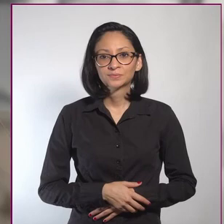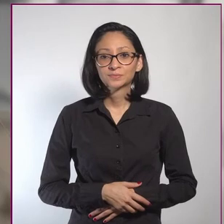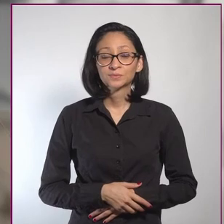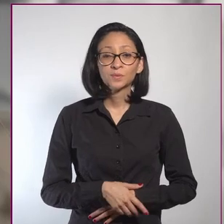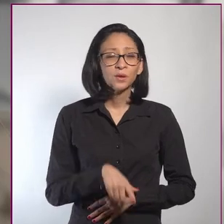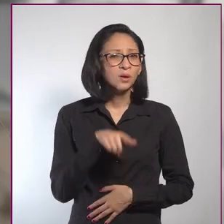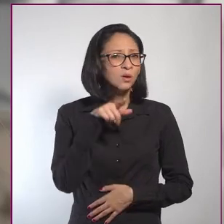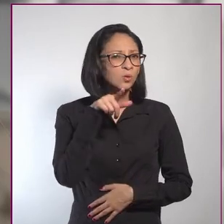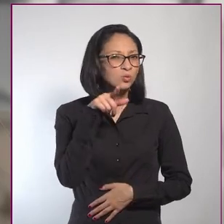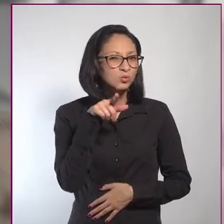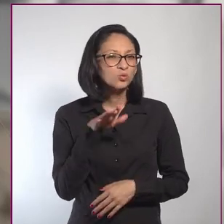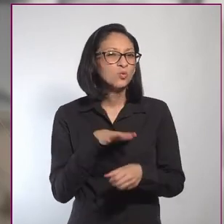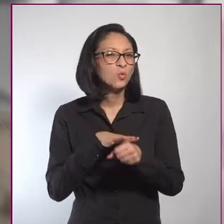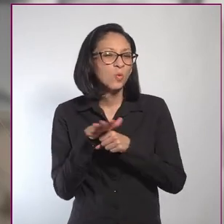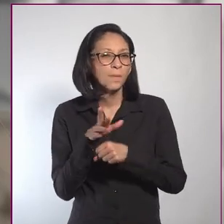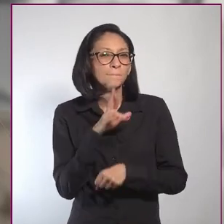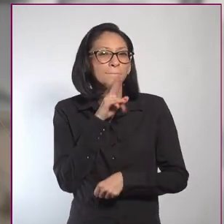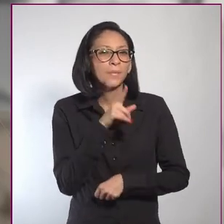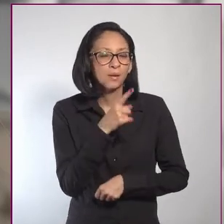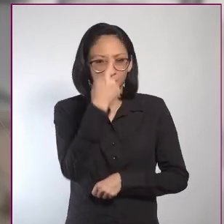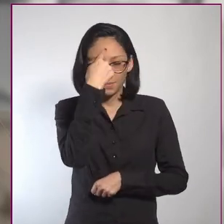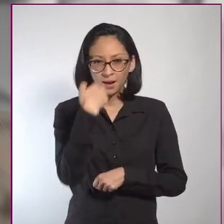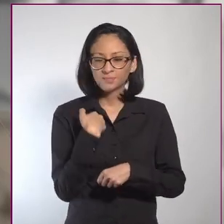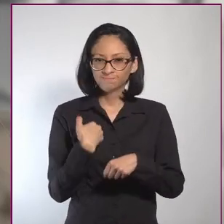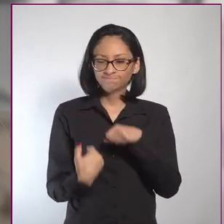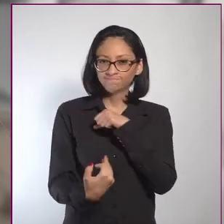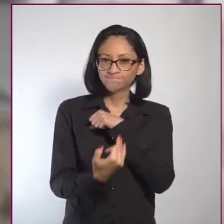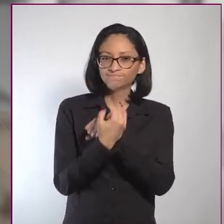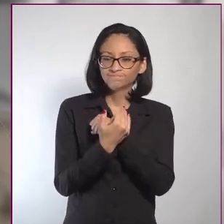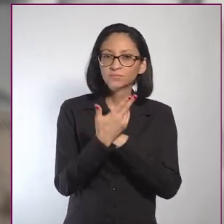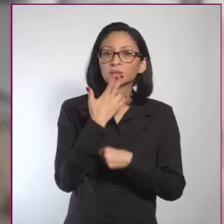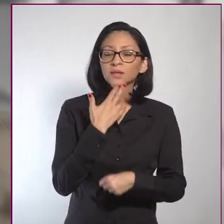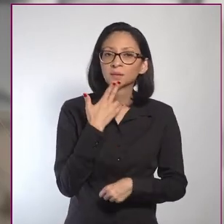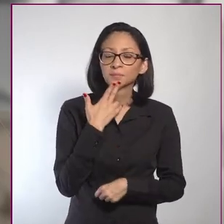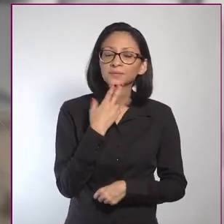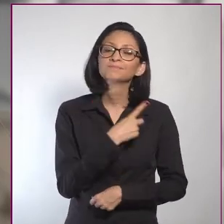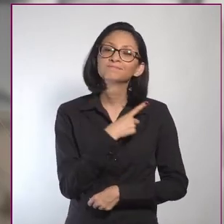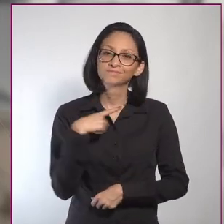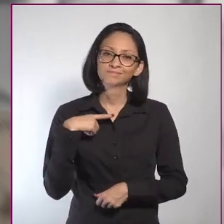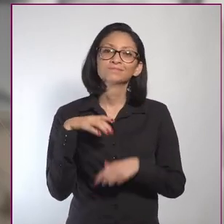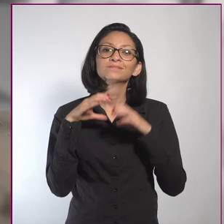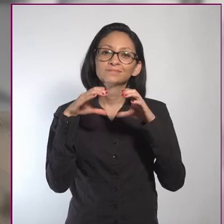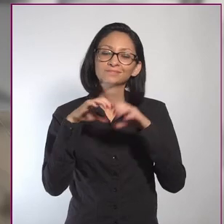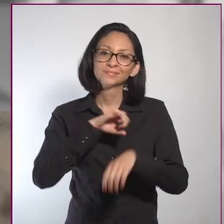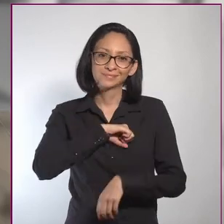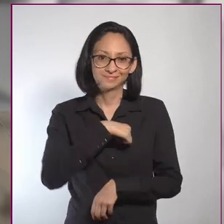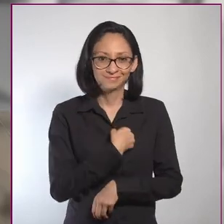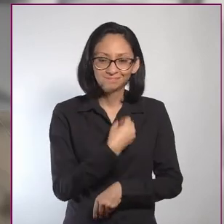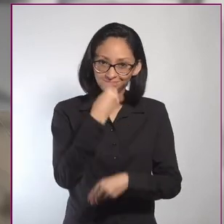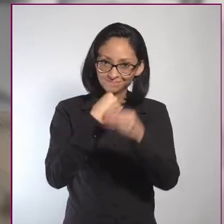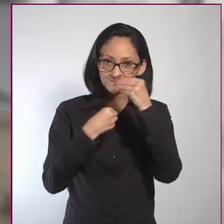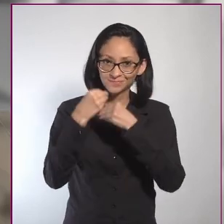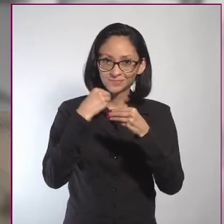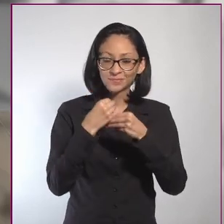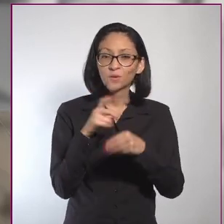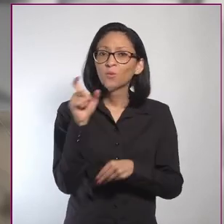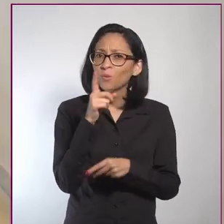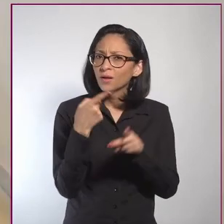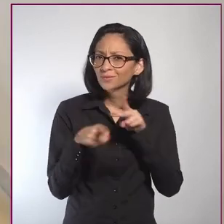Tu mejor arma para prevenir o tratar la diabetes es cuidar tu alimentación y el mejor momento para comenzar es